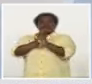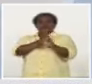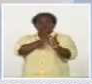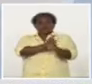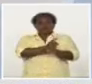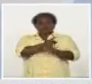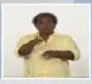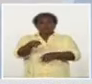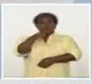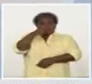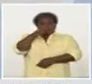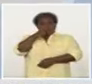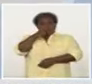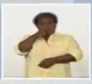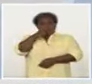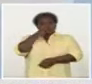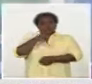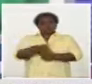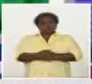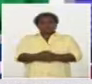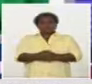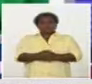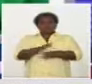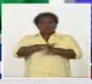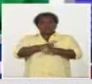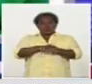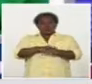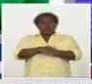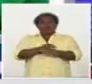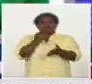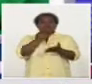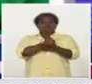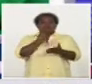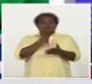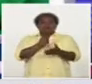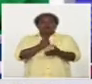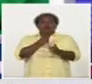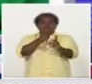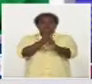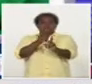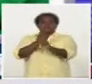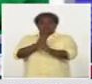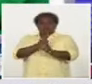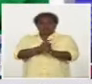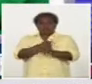vigilancia como consecuencia de los confirmados. Ayer